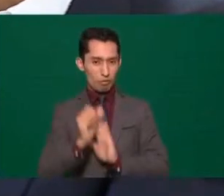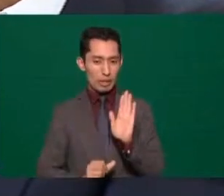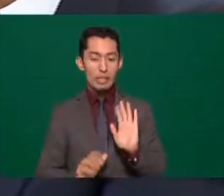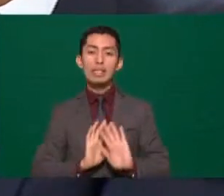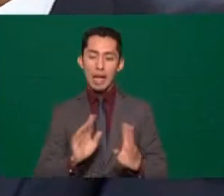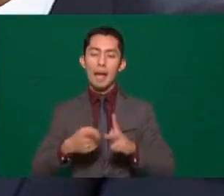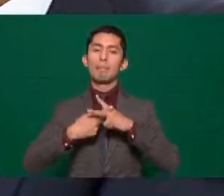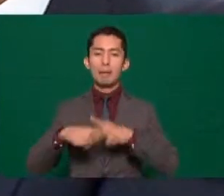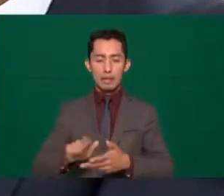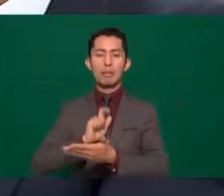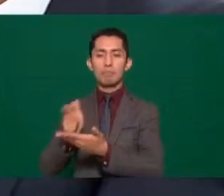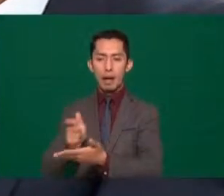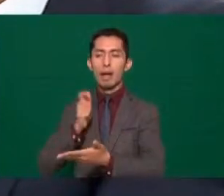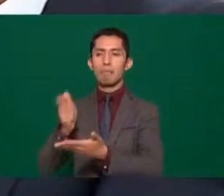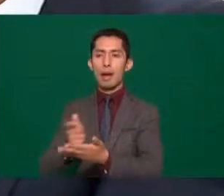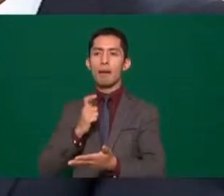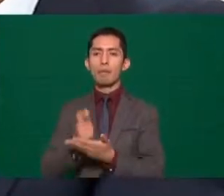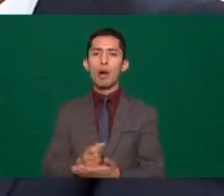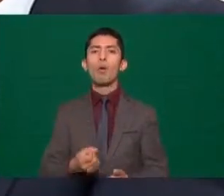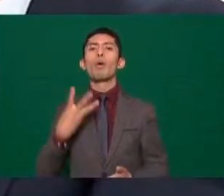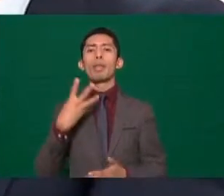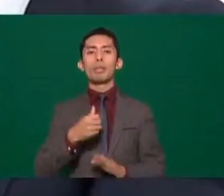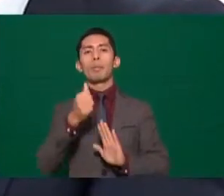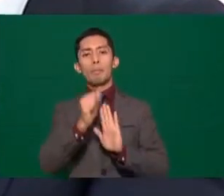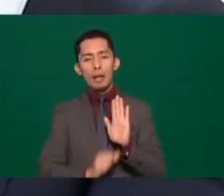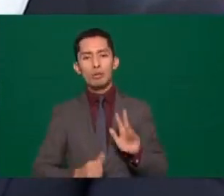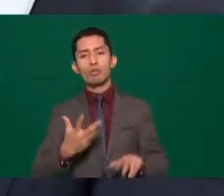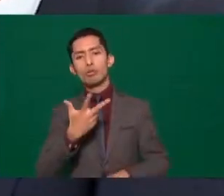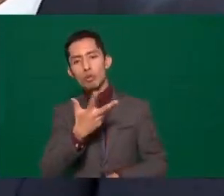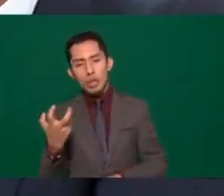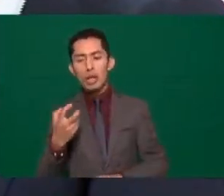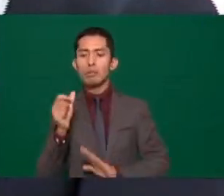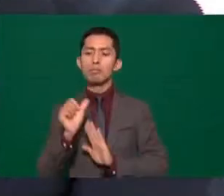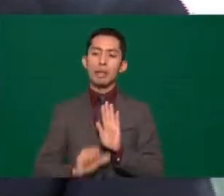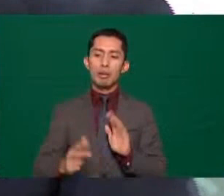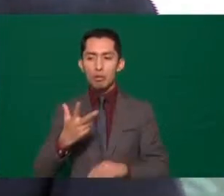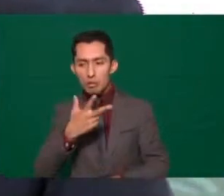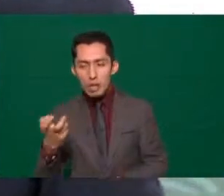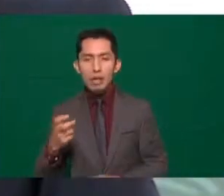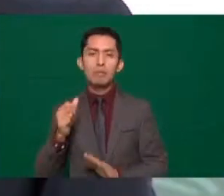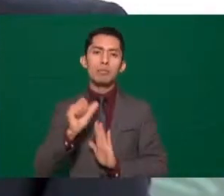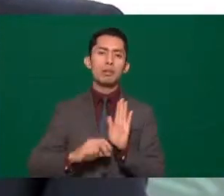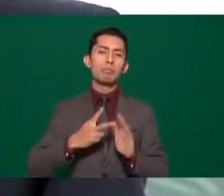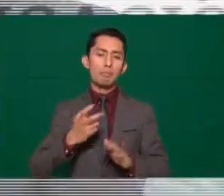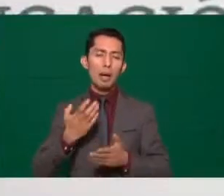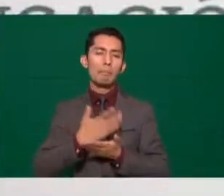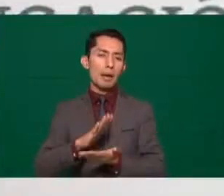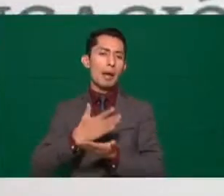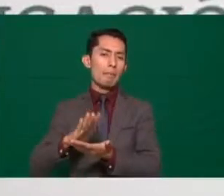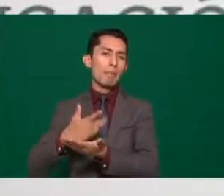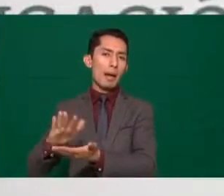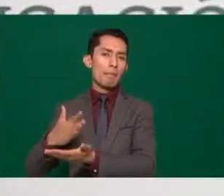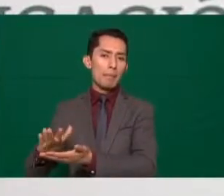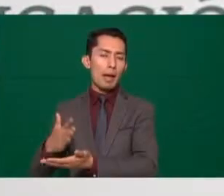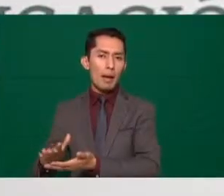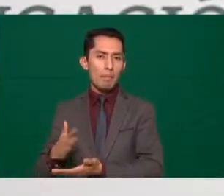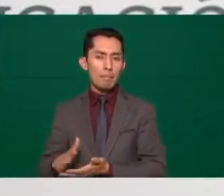alrededor de 800 pesos mensuales. La tasa de interés es la del Banco de